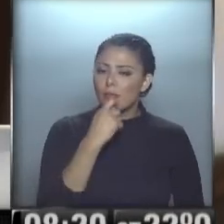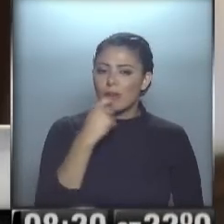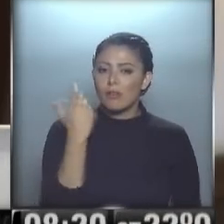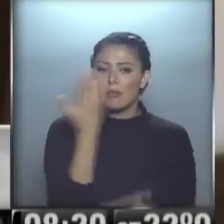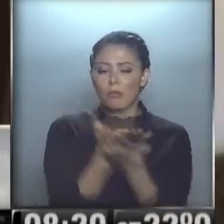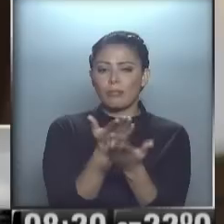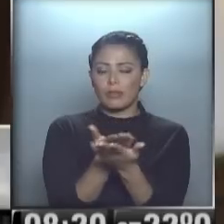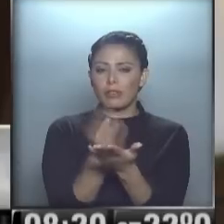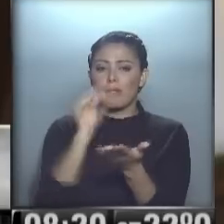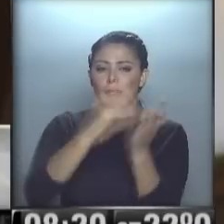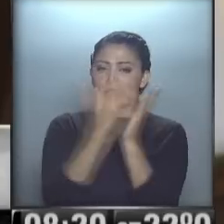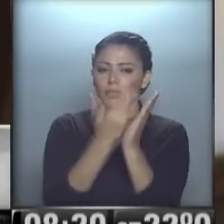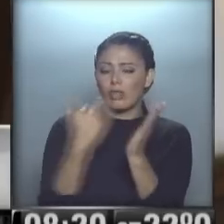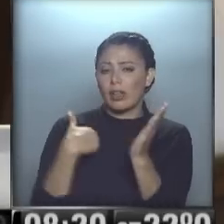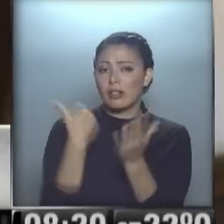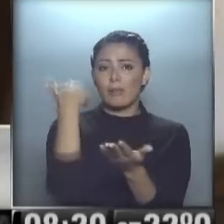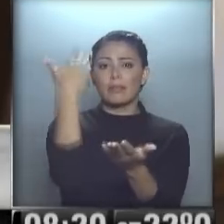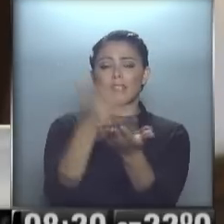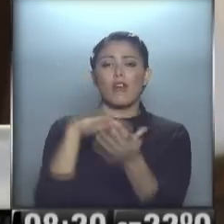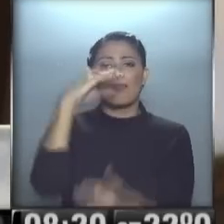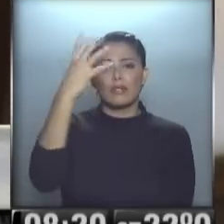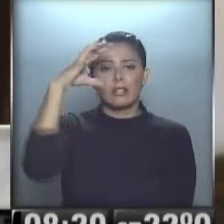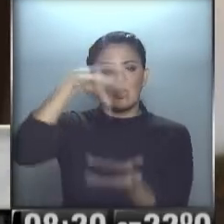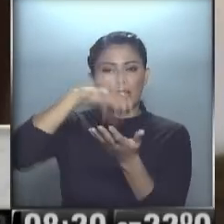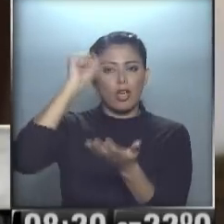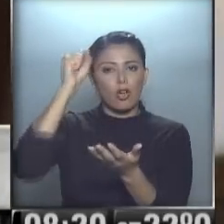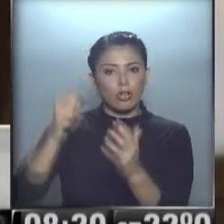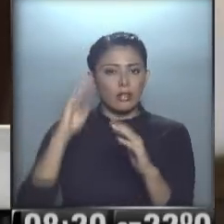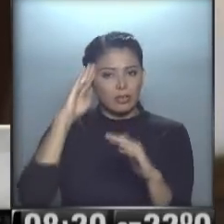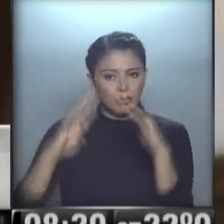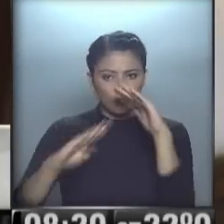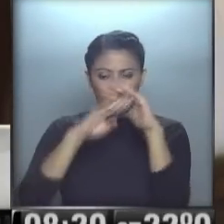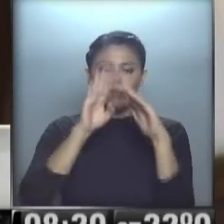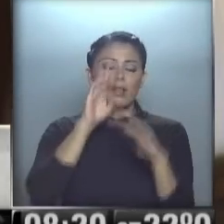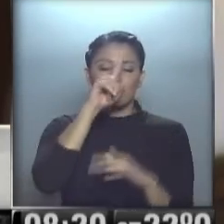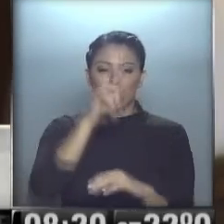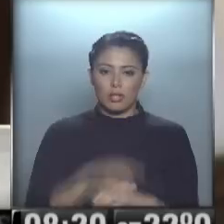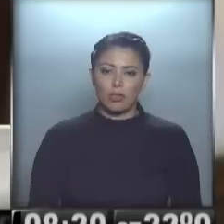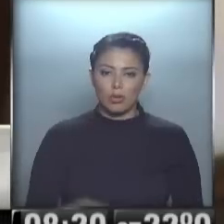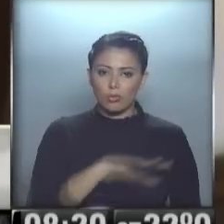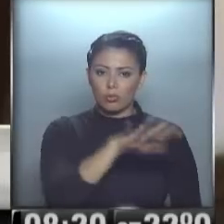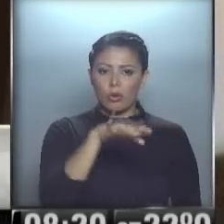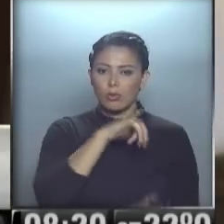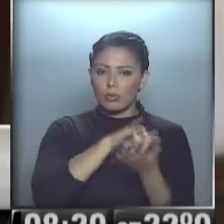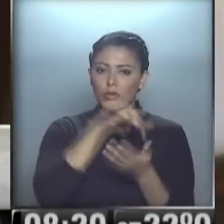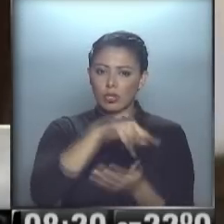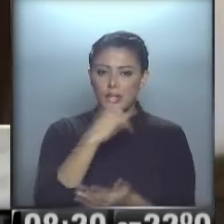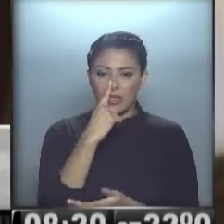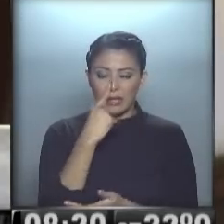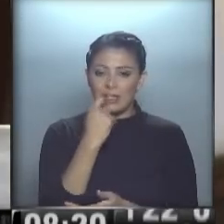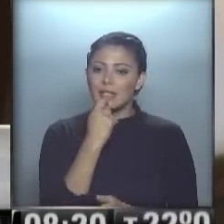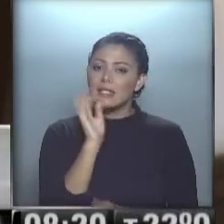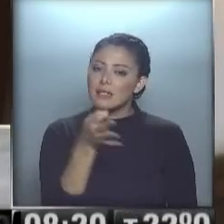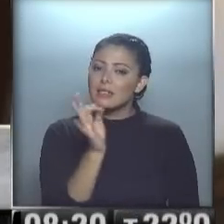a presentar la Argentina en ante la Corte Suprema de los Estados Unidos en Nueva York en esta jornada si se